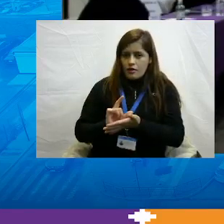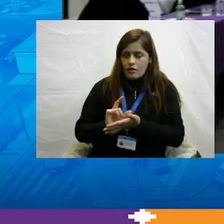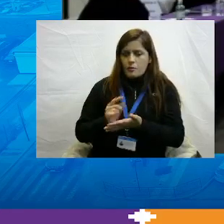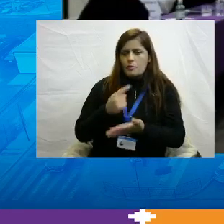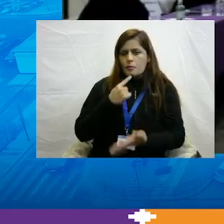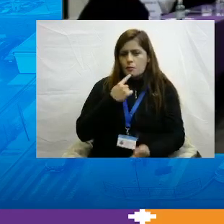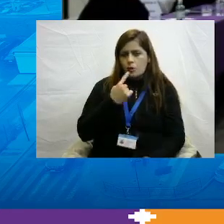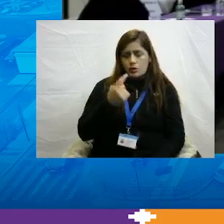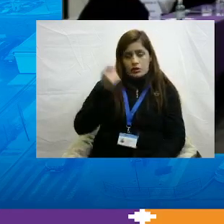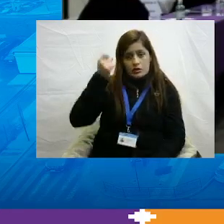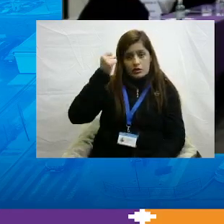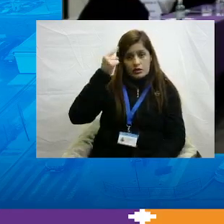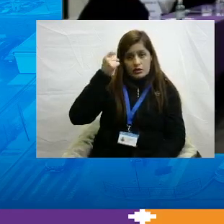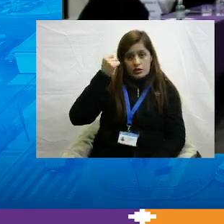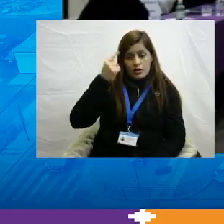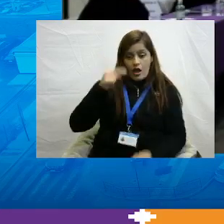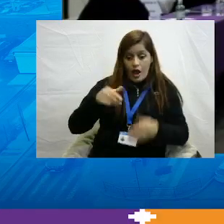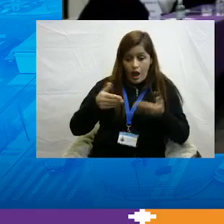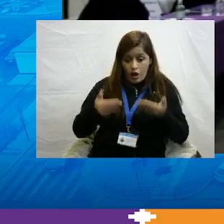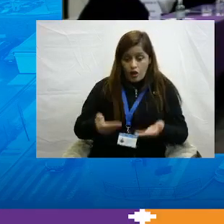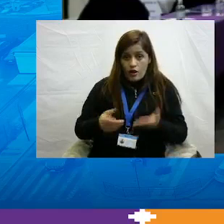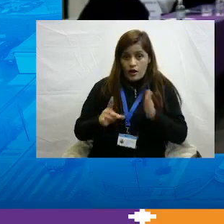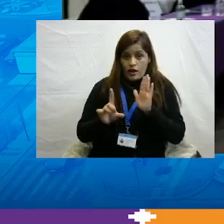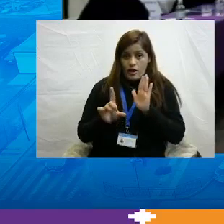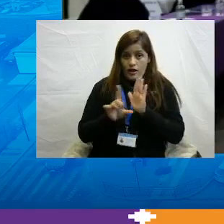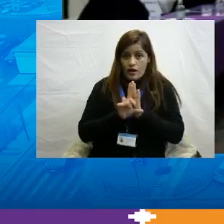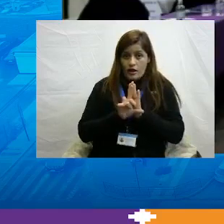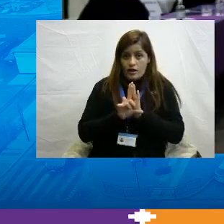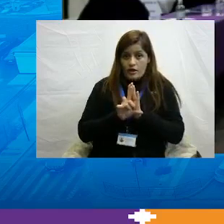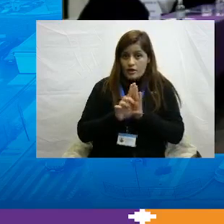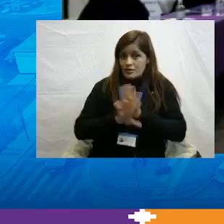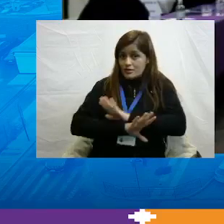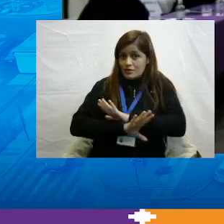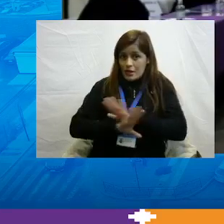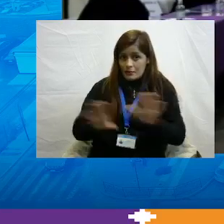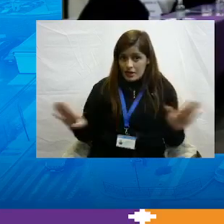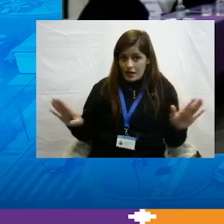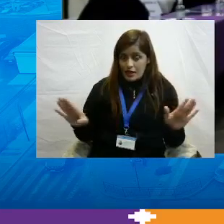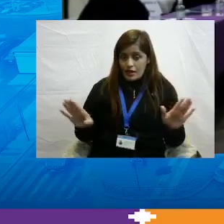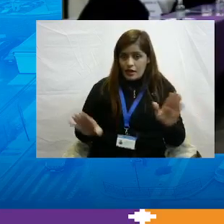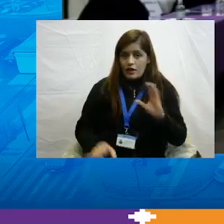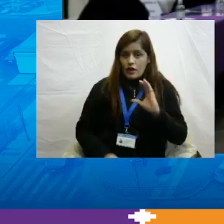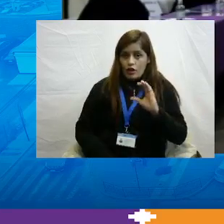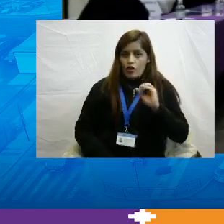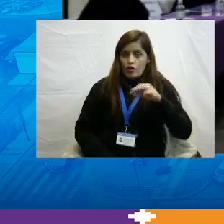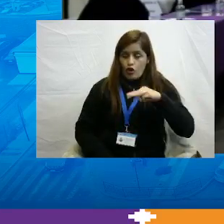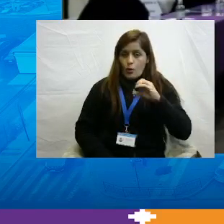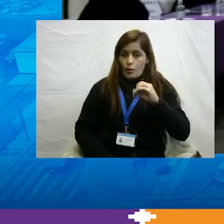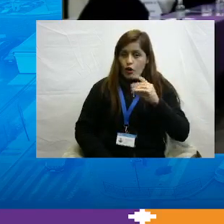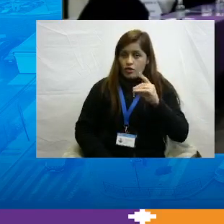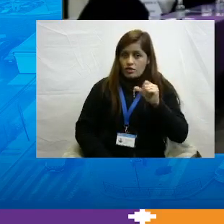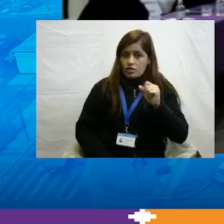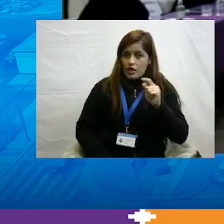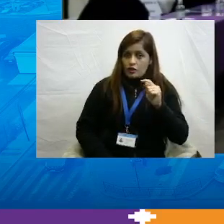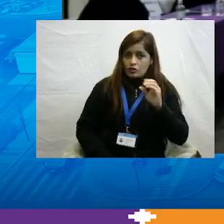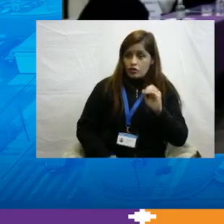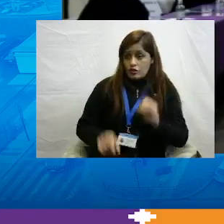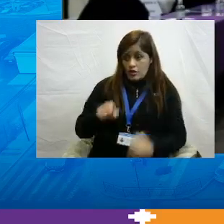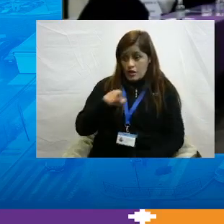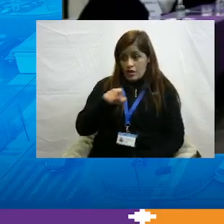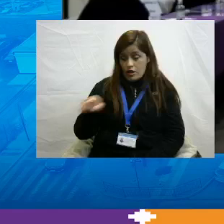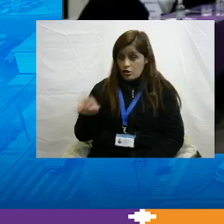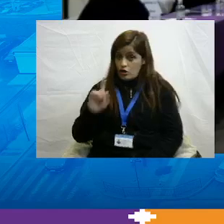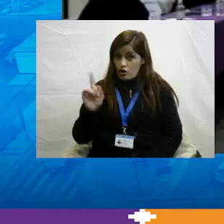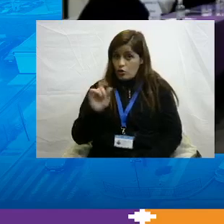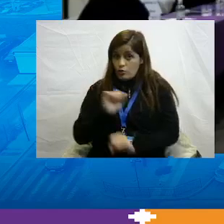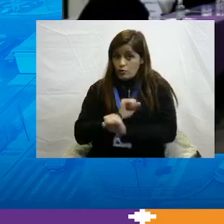Simplemente se entiende que por el solo ministerio de la ley, entonces termina el comodato. Sin posibilidades de reclamo por